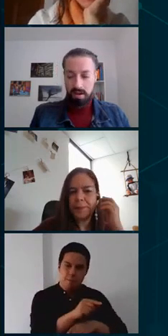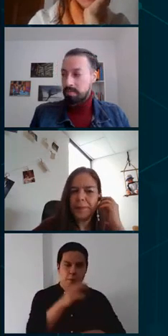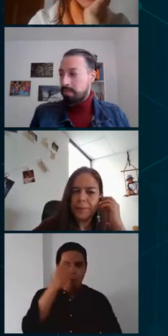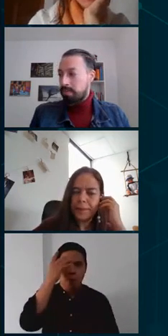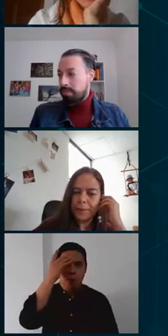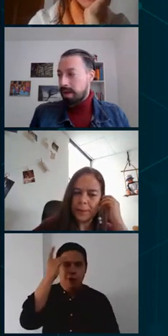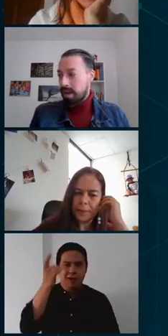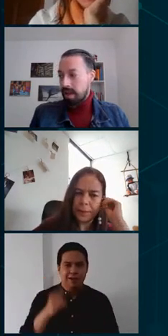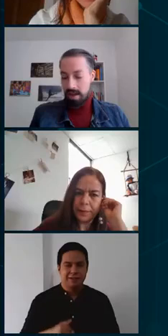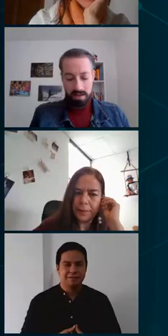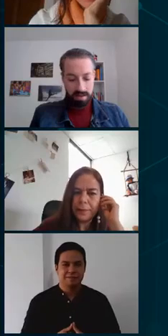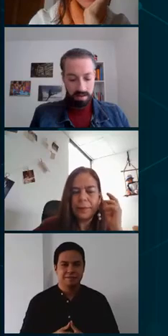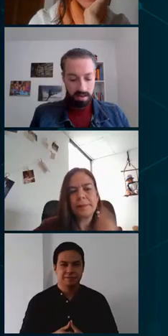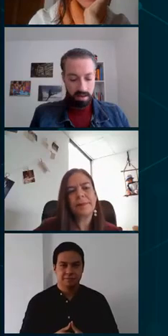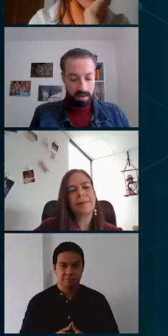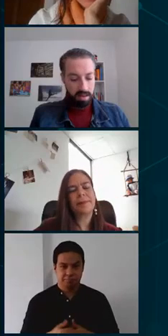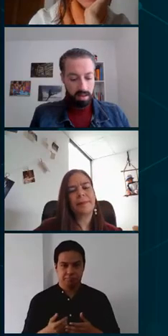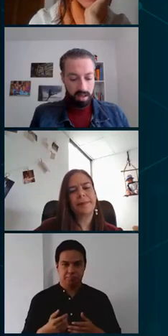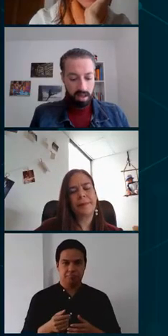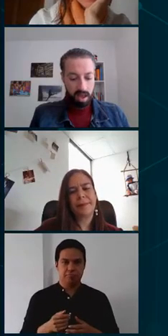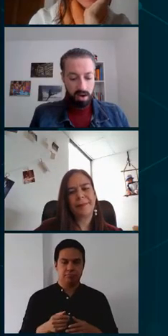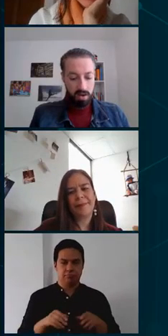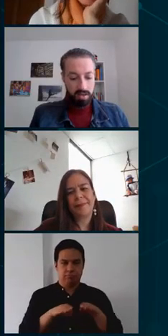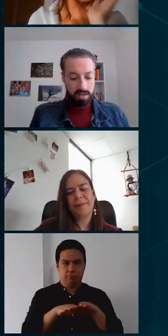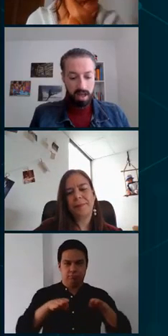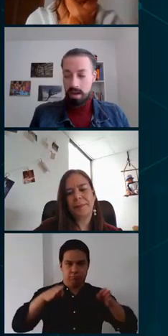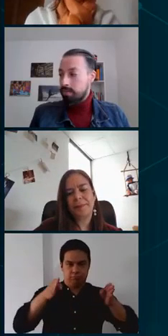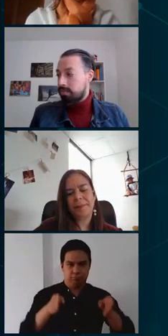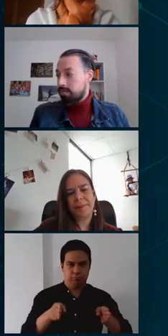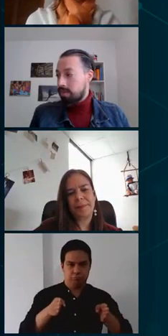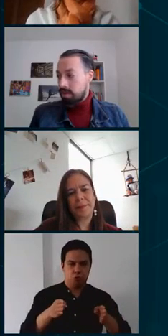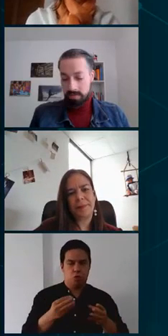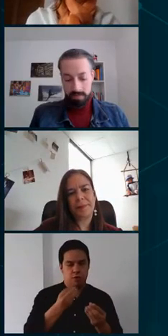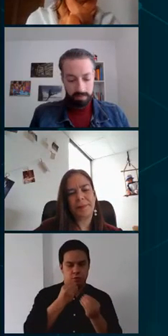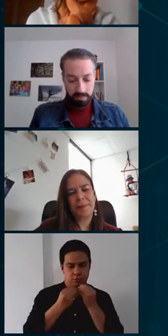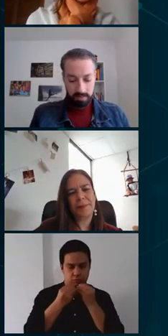hay una pareja que no está